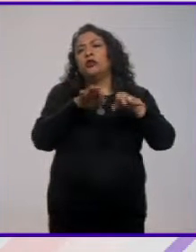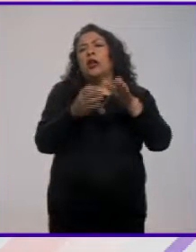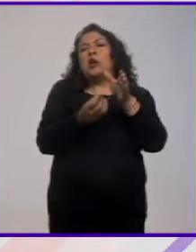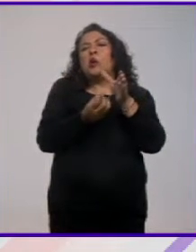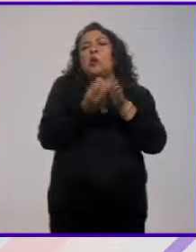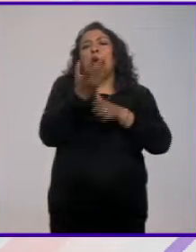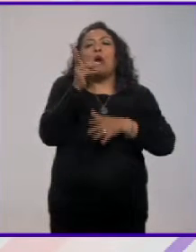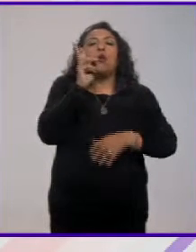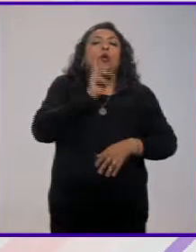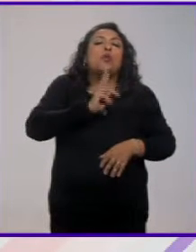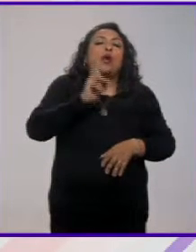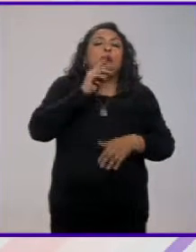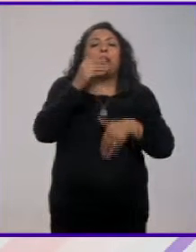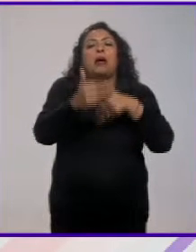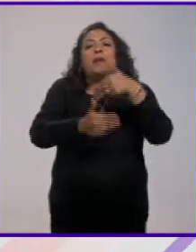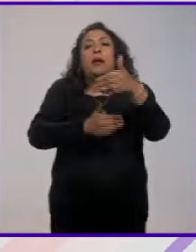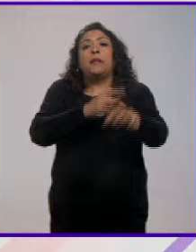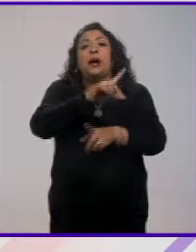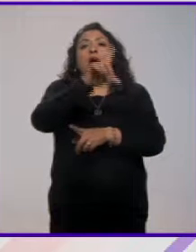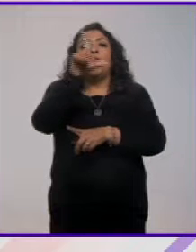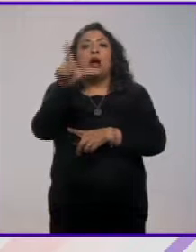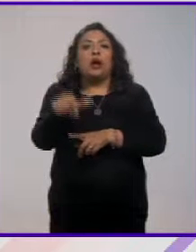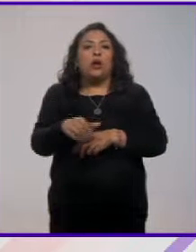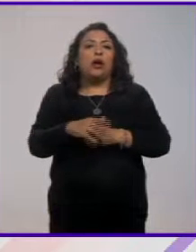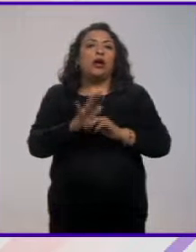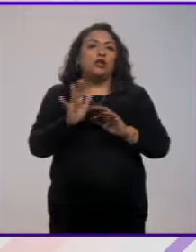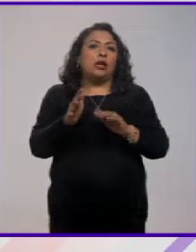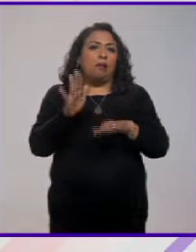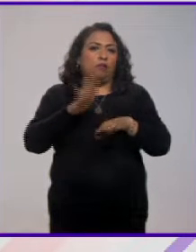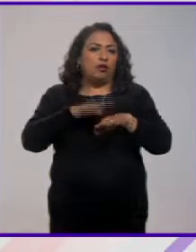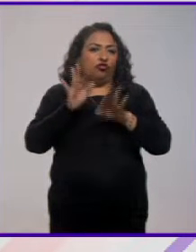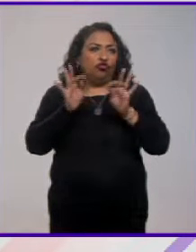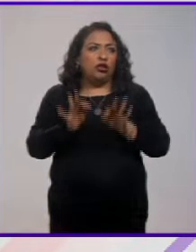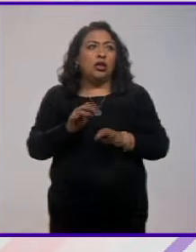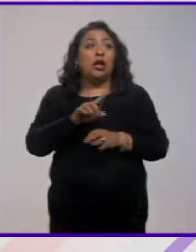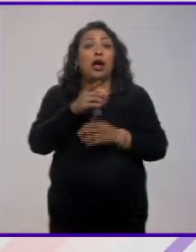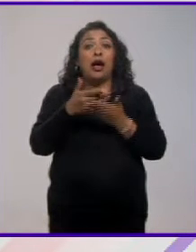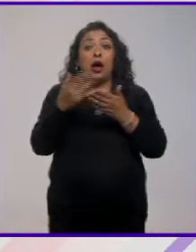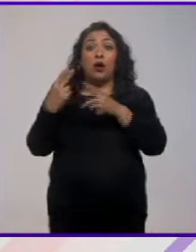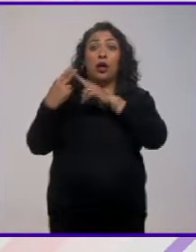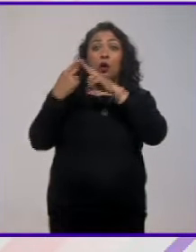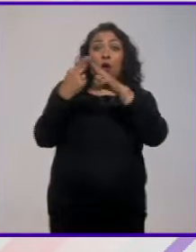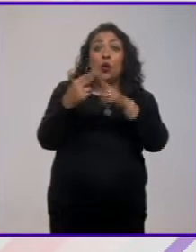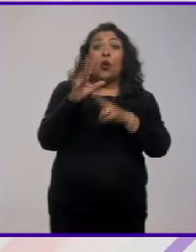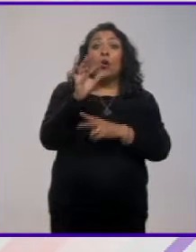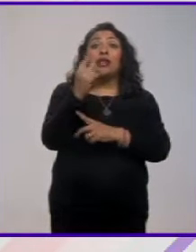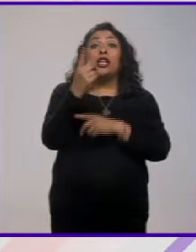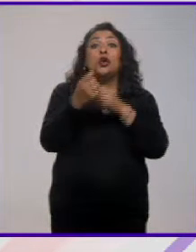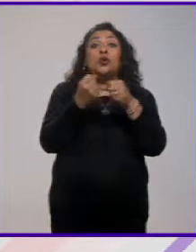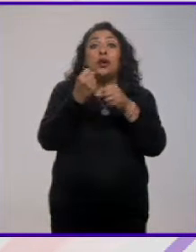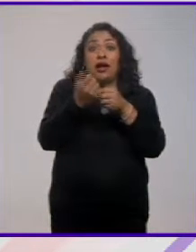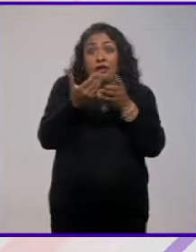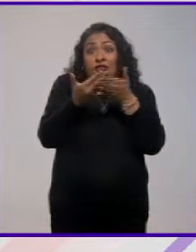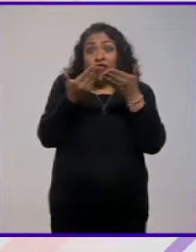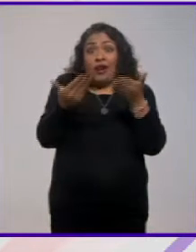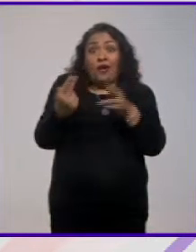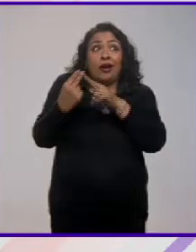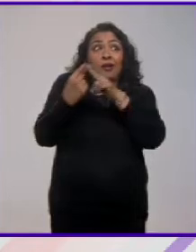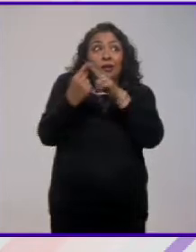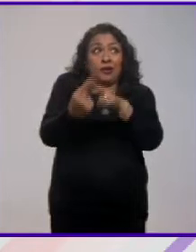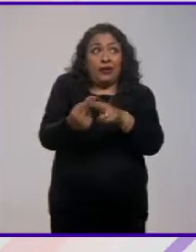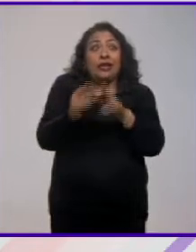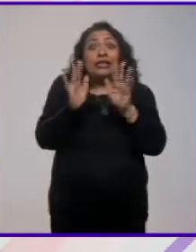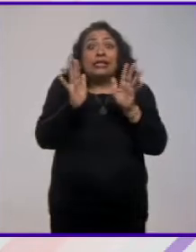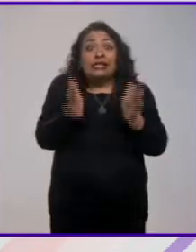etcétera, etcétera, y luego ya vino el CUT. Ahorro muchos años, son 41 años que cumplo este año, estoy